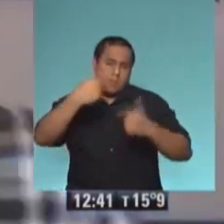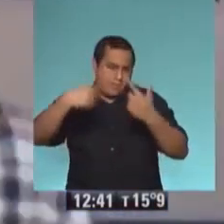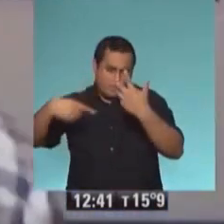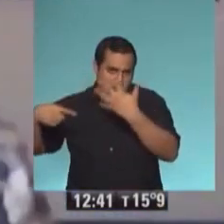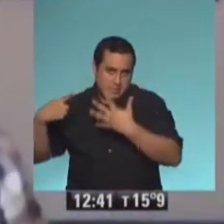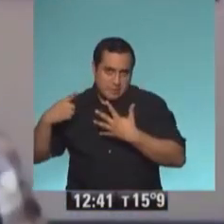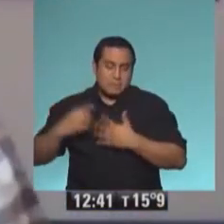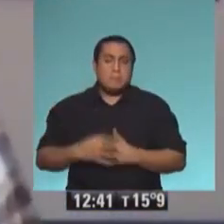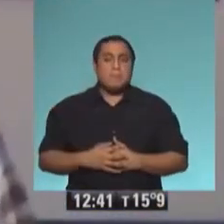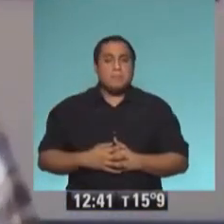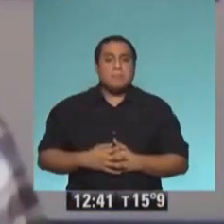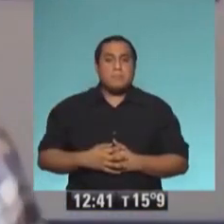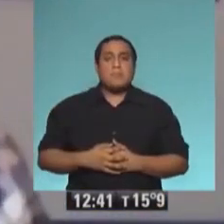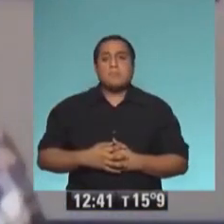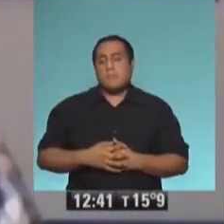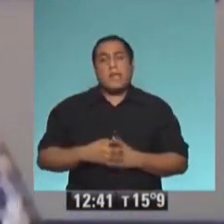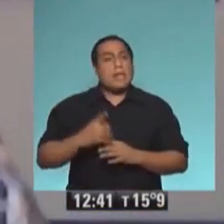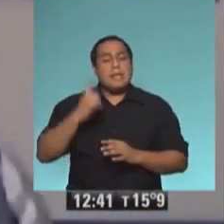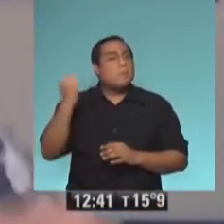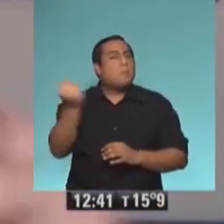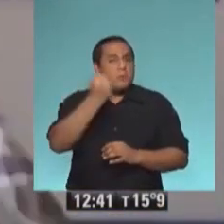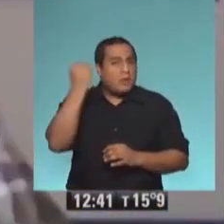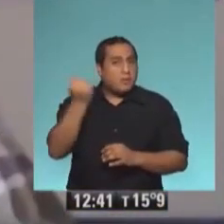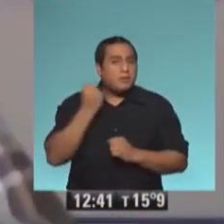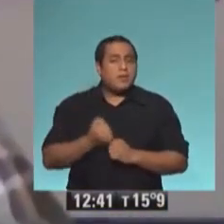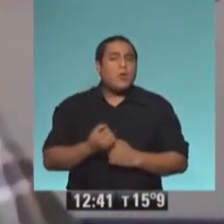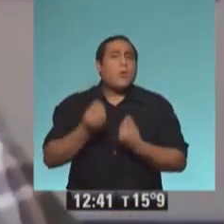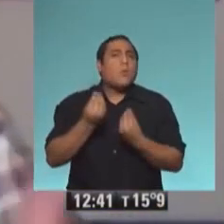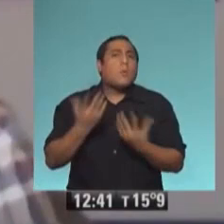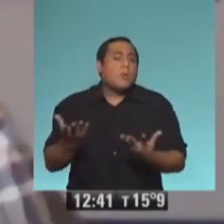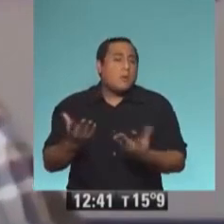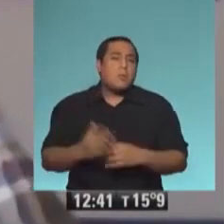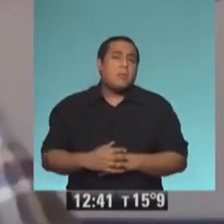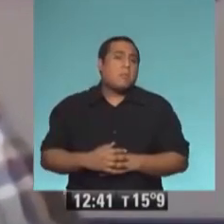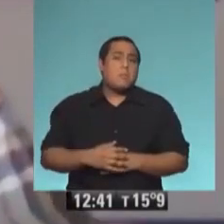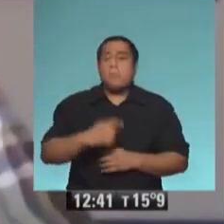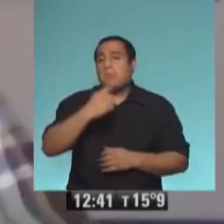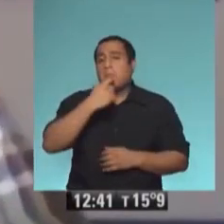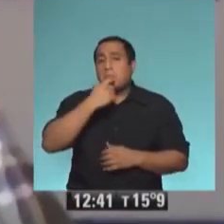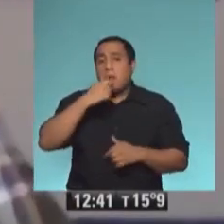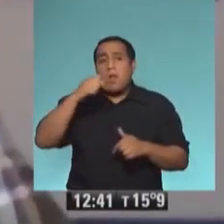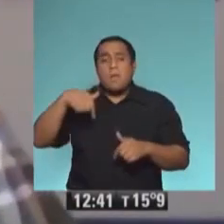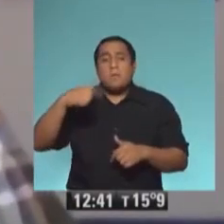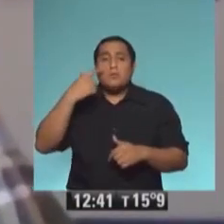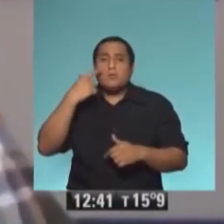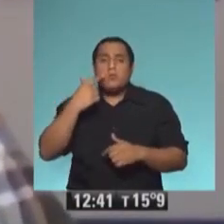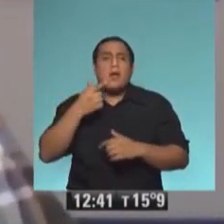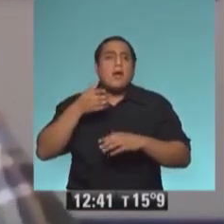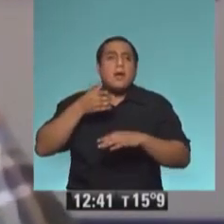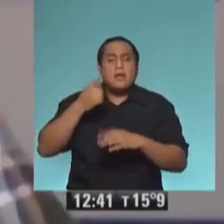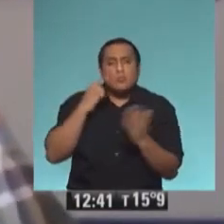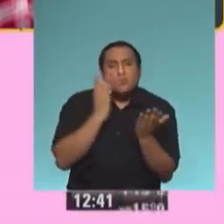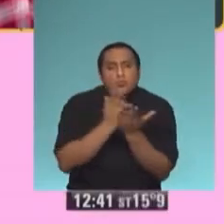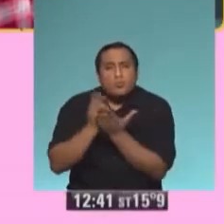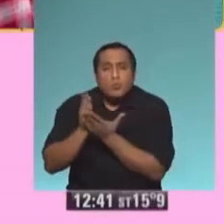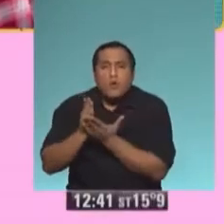verdad. Eso es algo súper importante, porque uno puede, por ejemplo, llegar a este mundo accediendo desde el estudio de la biología,